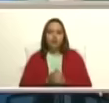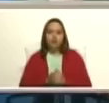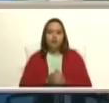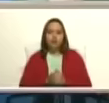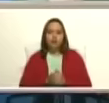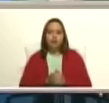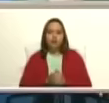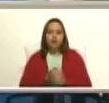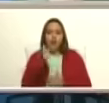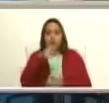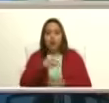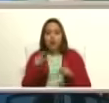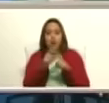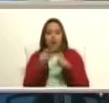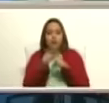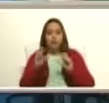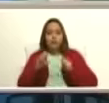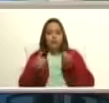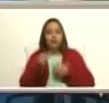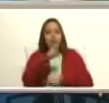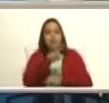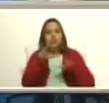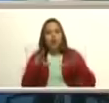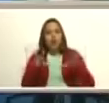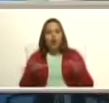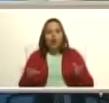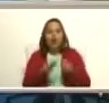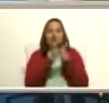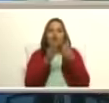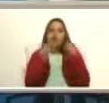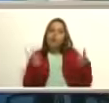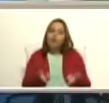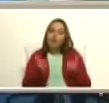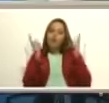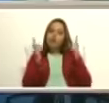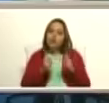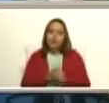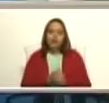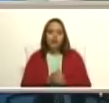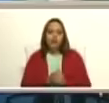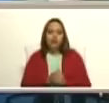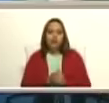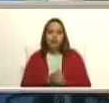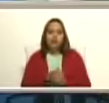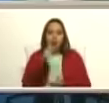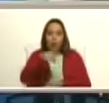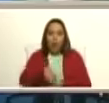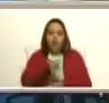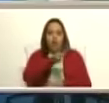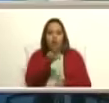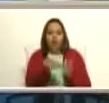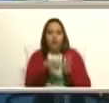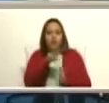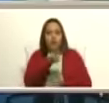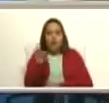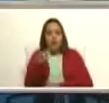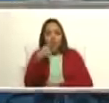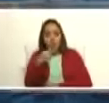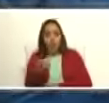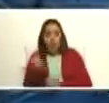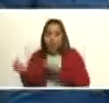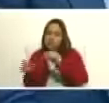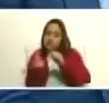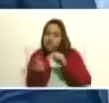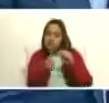era una consigna que lanzamos en el 18. Juntos, todo es posible. Y hoy en el 2023, yo digo,